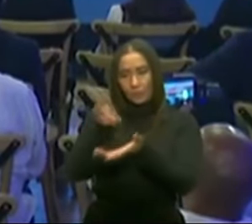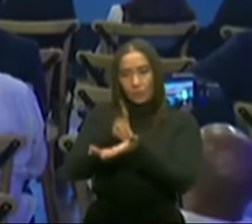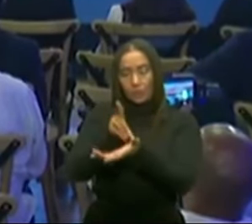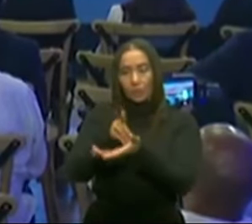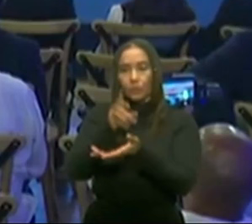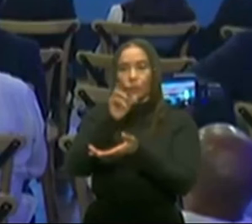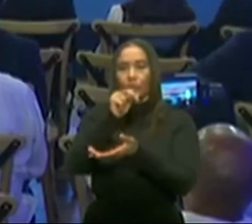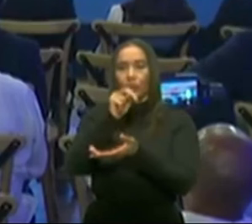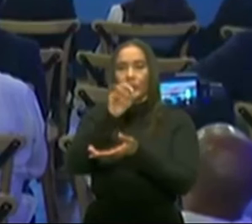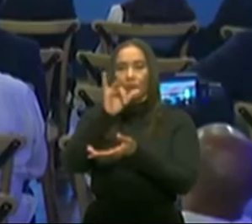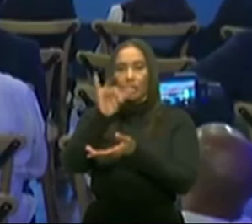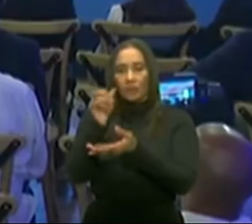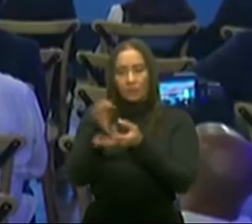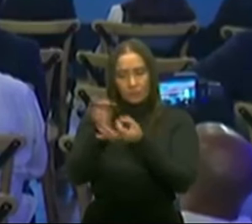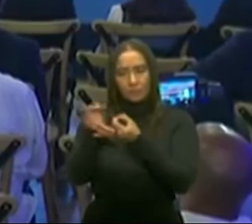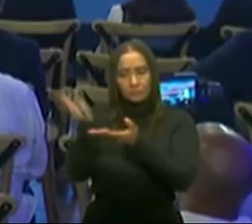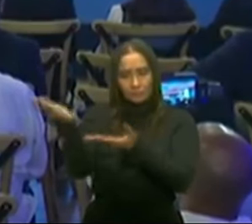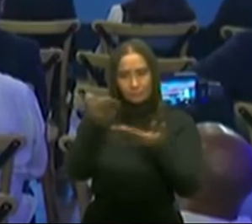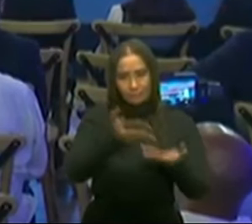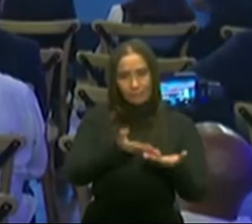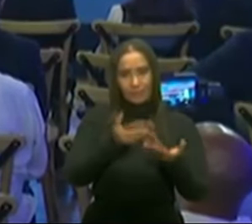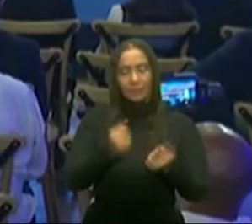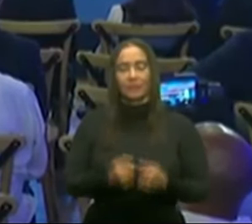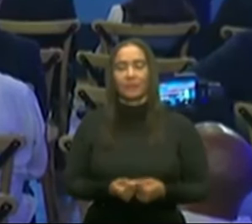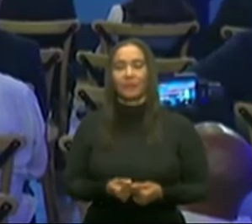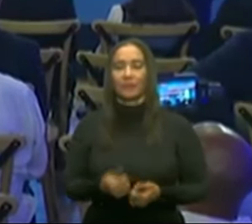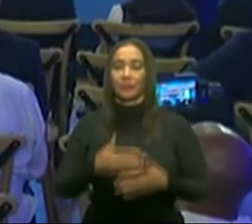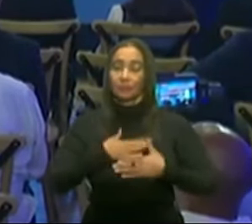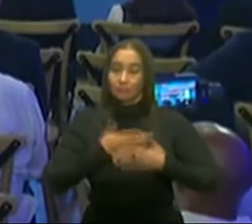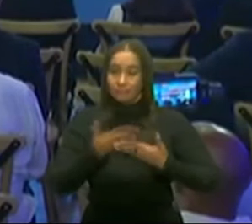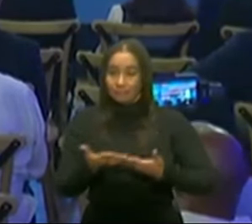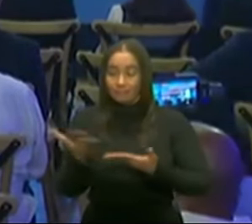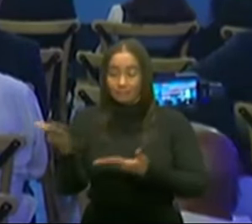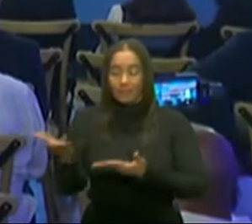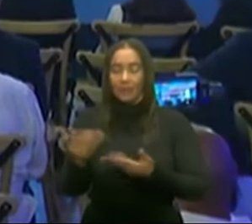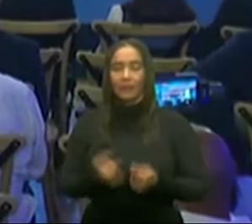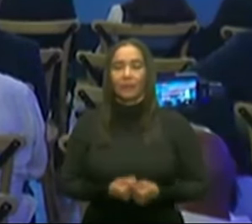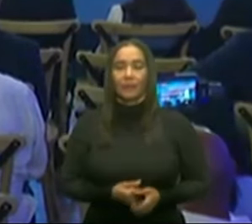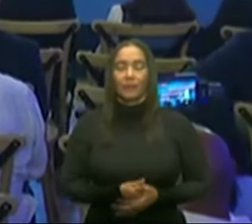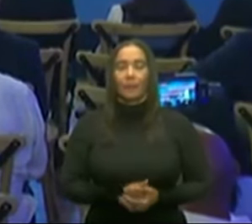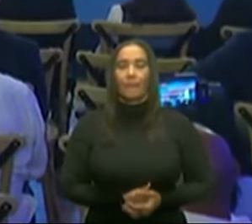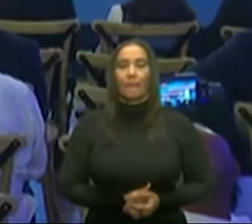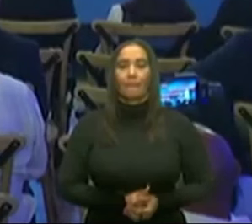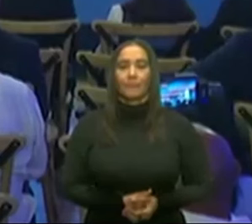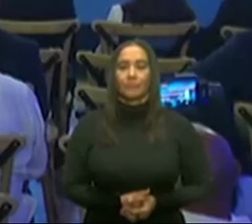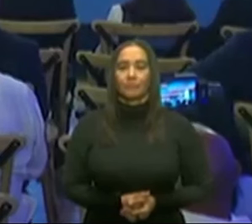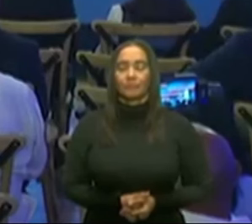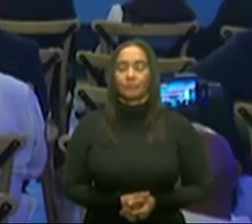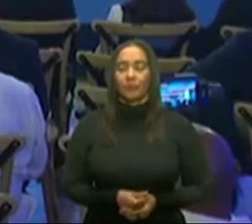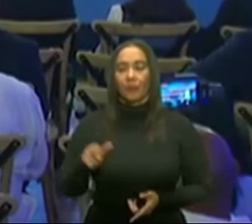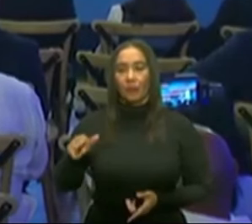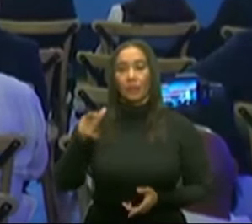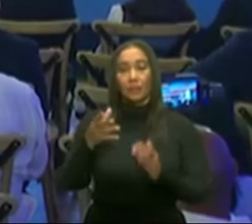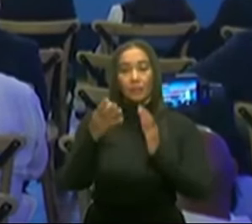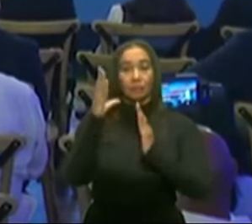Nafi que lo exprese y que él pueda responder, ya que él obviamente maneja ese